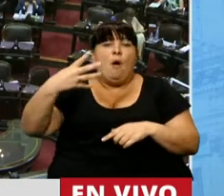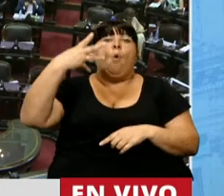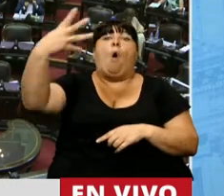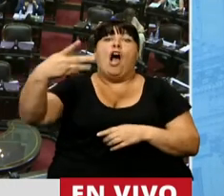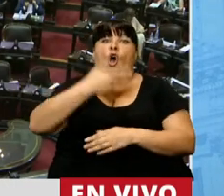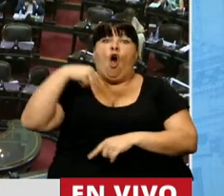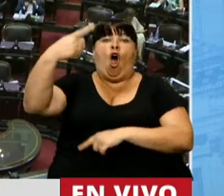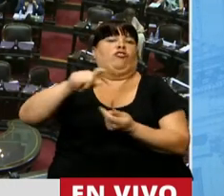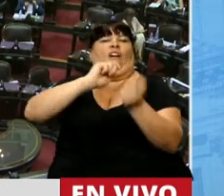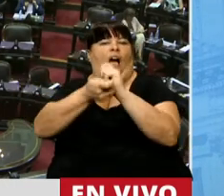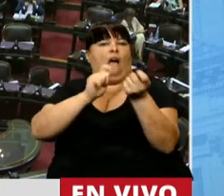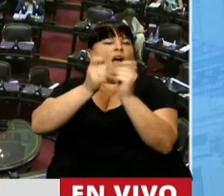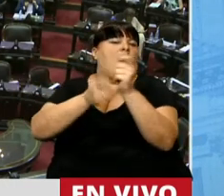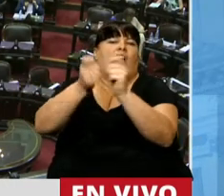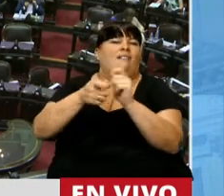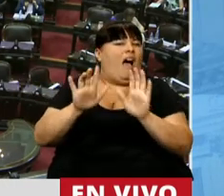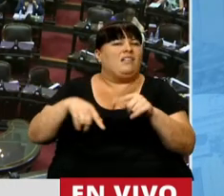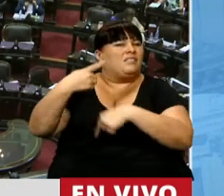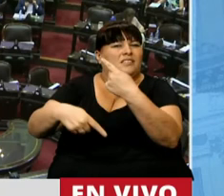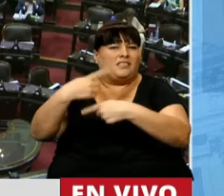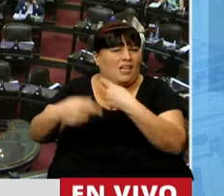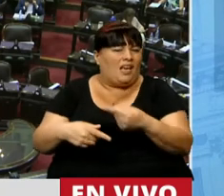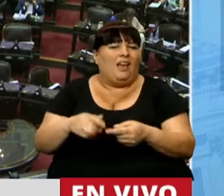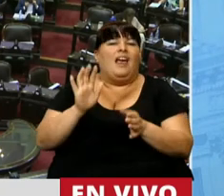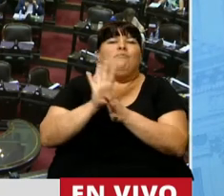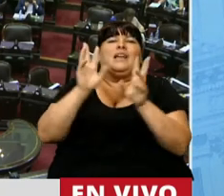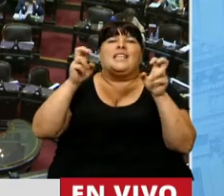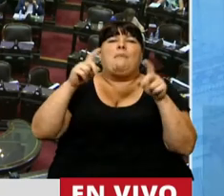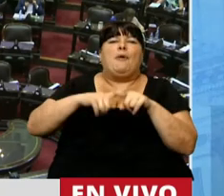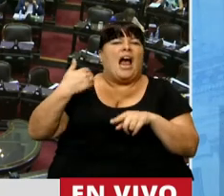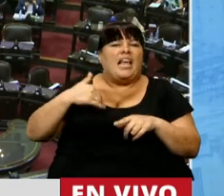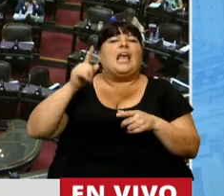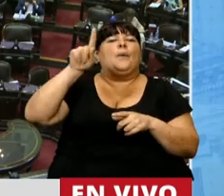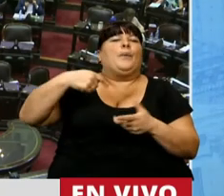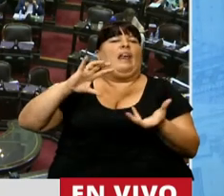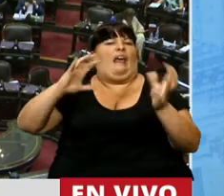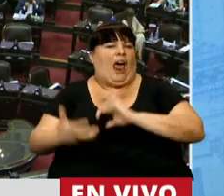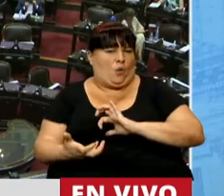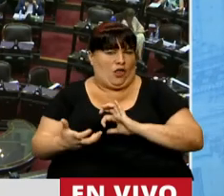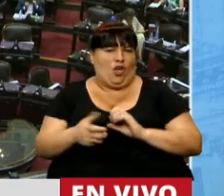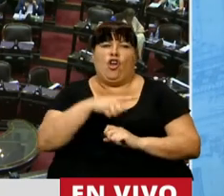los 4 años que siguen. Y así sucesivamente. El péndulo político argentino es destructivo